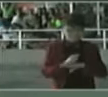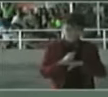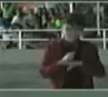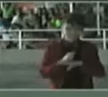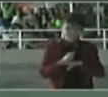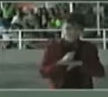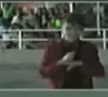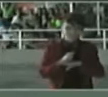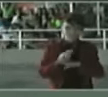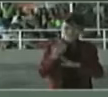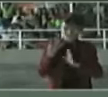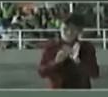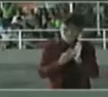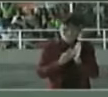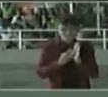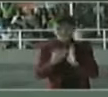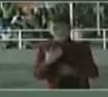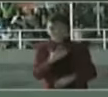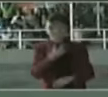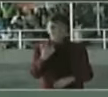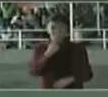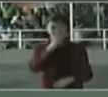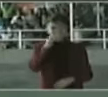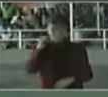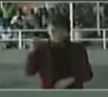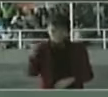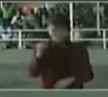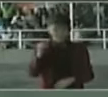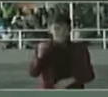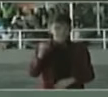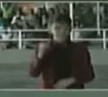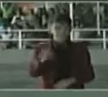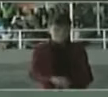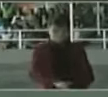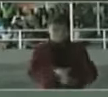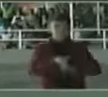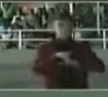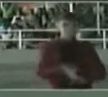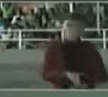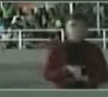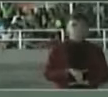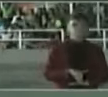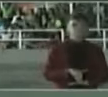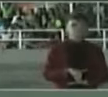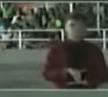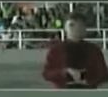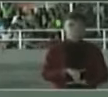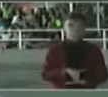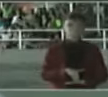de 4,500 hombres parados firmes en la brecha,